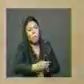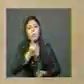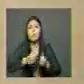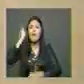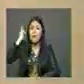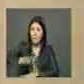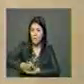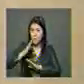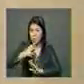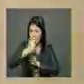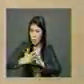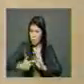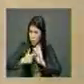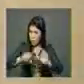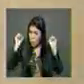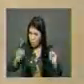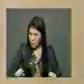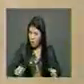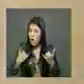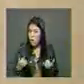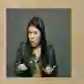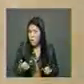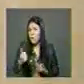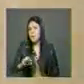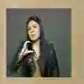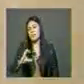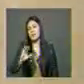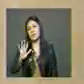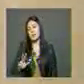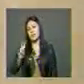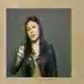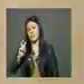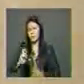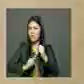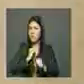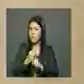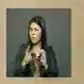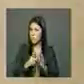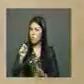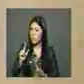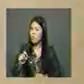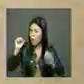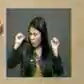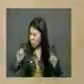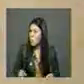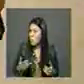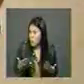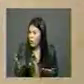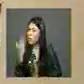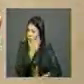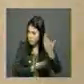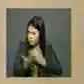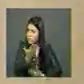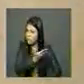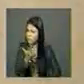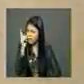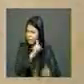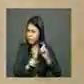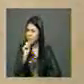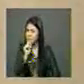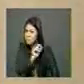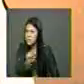de constitucionalidad como la C-577 del año 2011, como efectivamente es lo que, hablando en